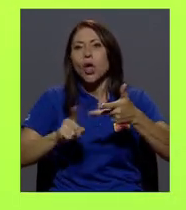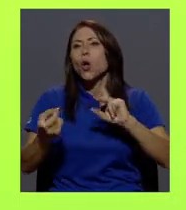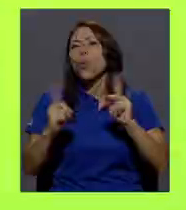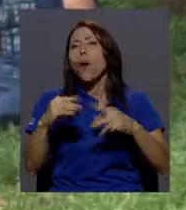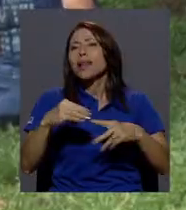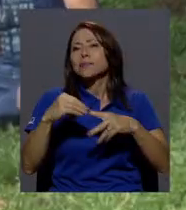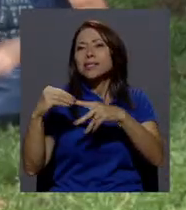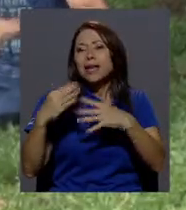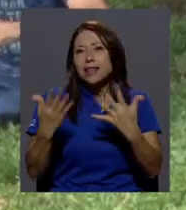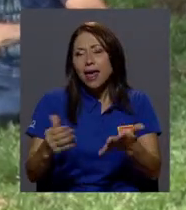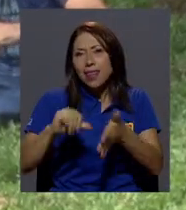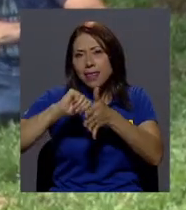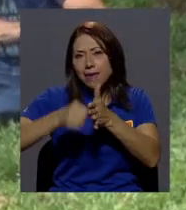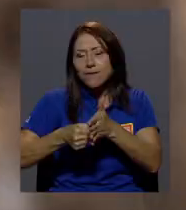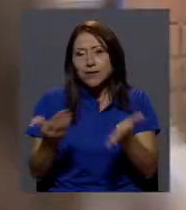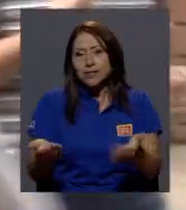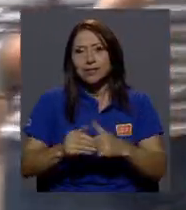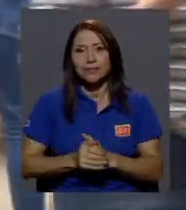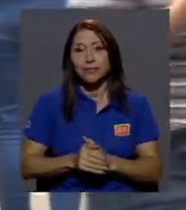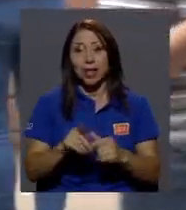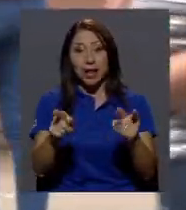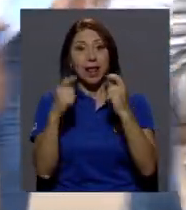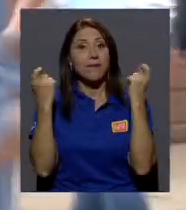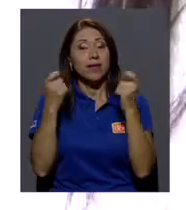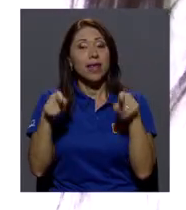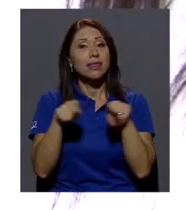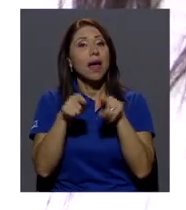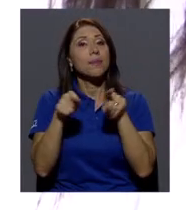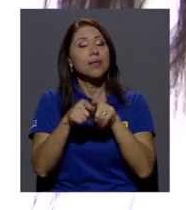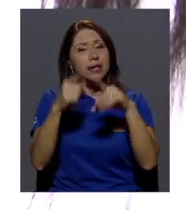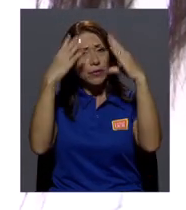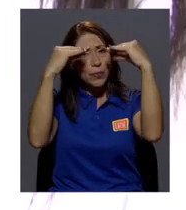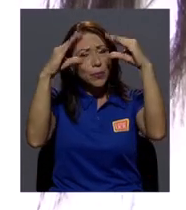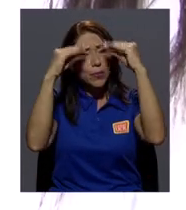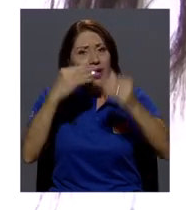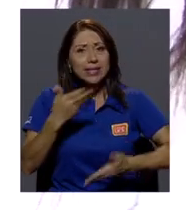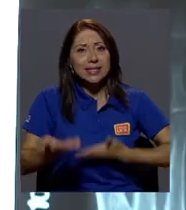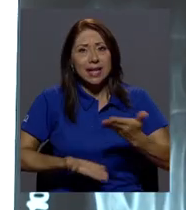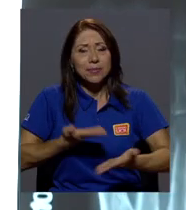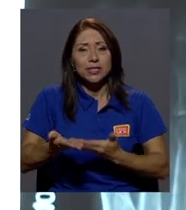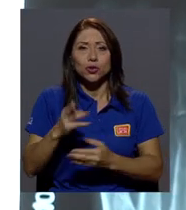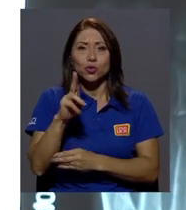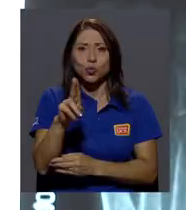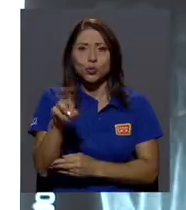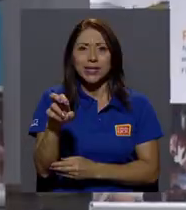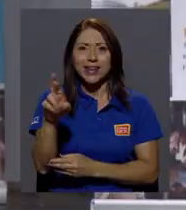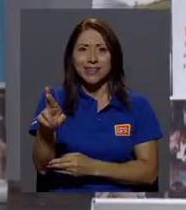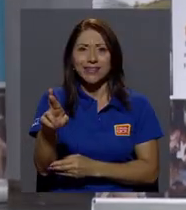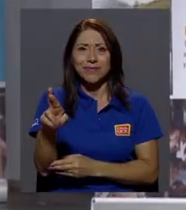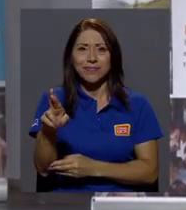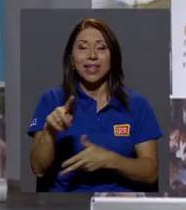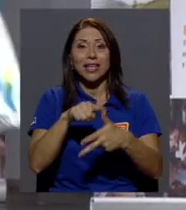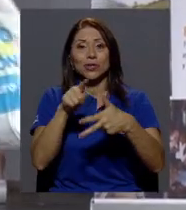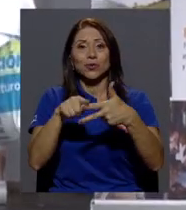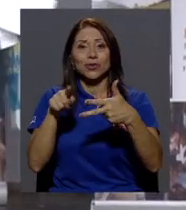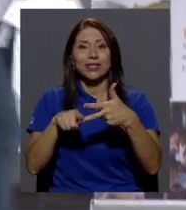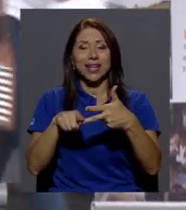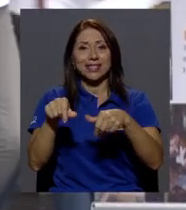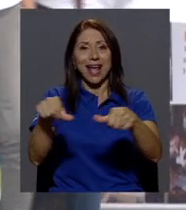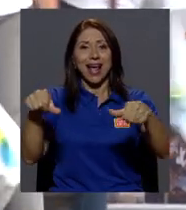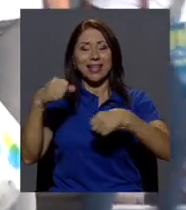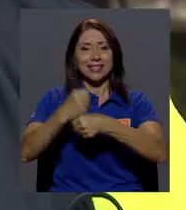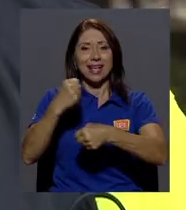tomar y cosas así. La feria ofrece también información sobre los servicios que ofrece la UCR y sus tres áreas de